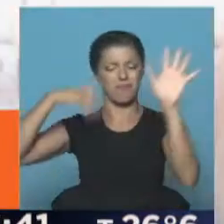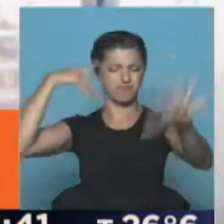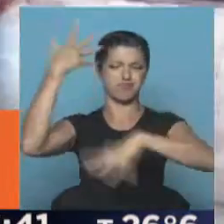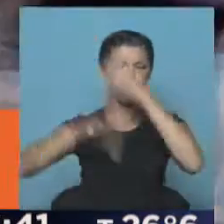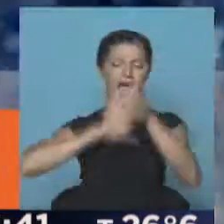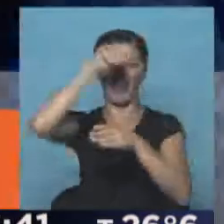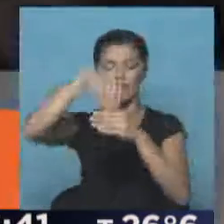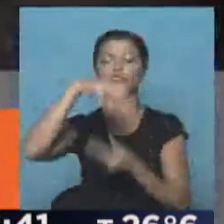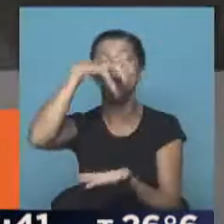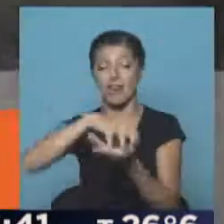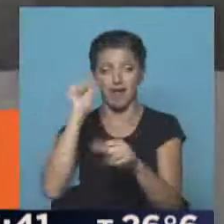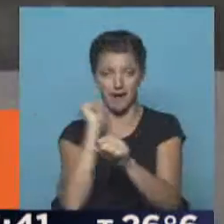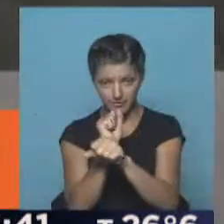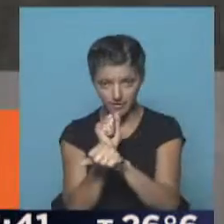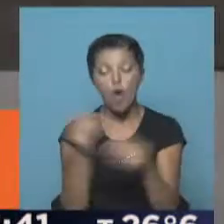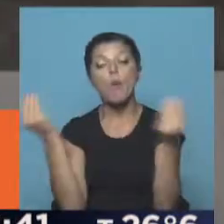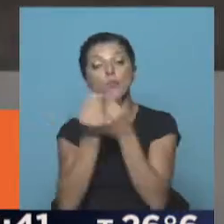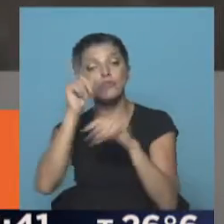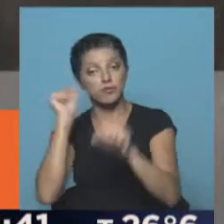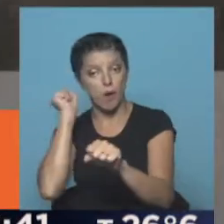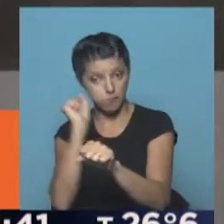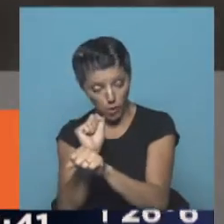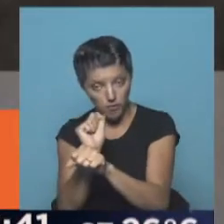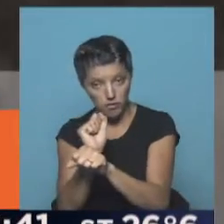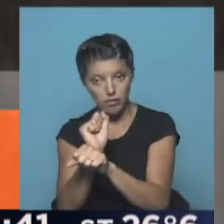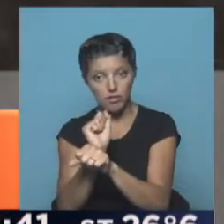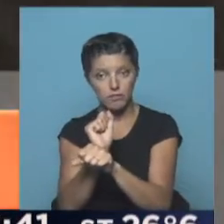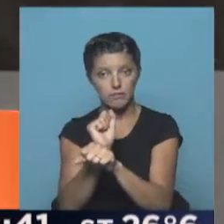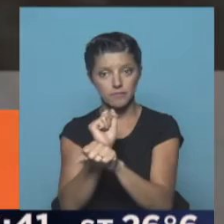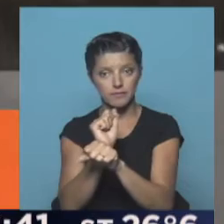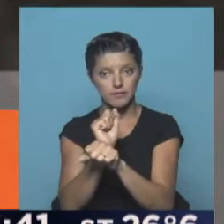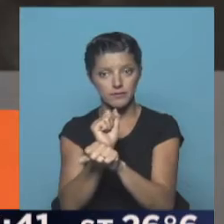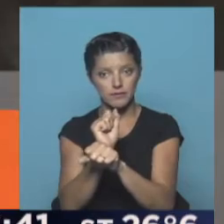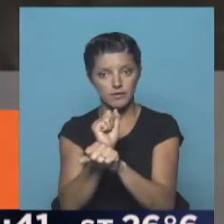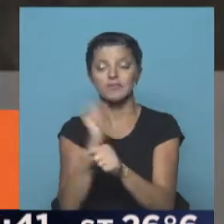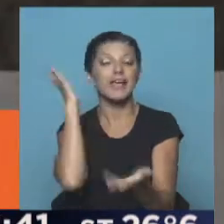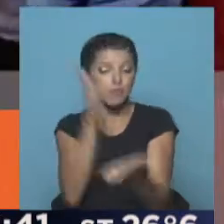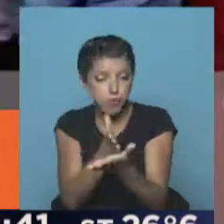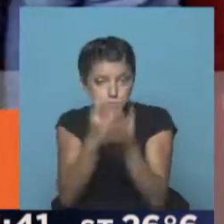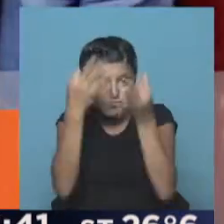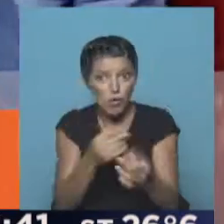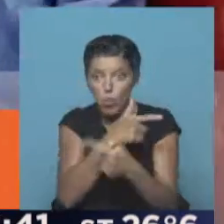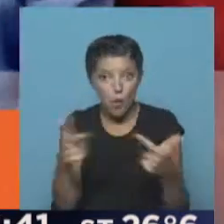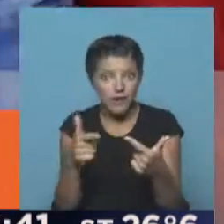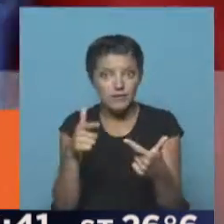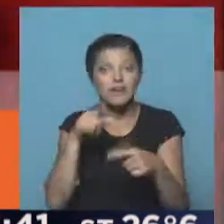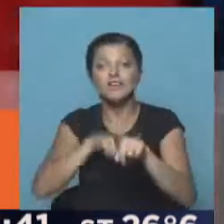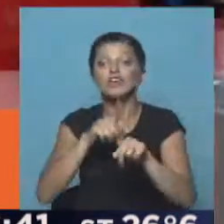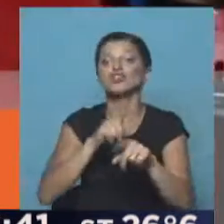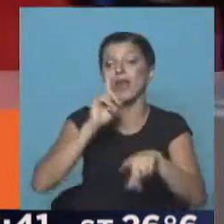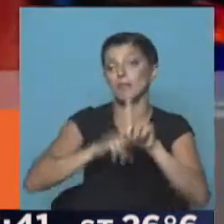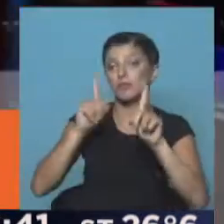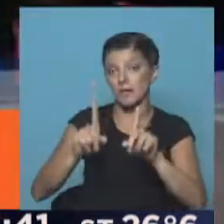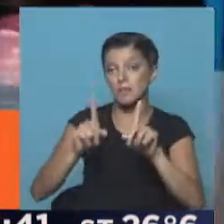es el hecho que buena parte de los reclusos que pueblan las cárceles de la región no tienen condena firme y deben afrontar tras las rejas